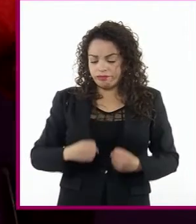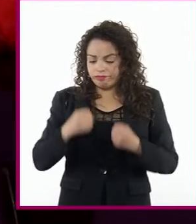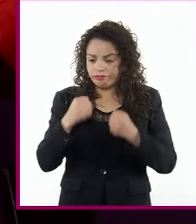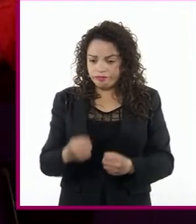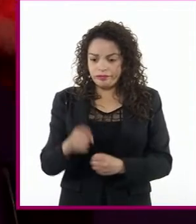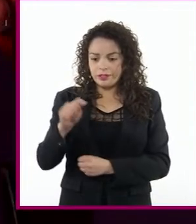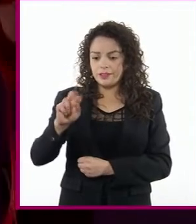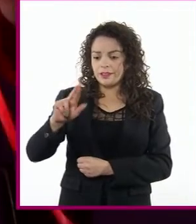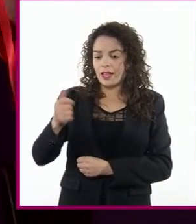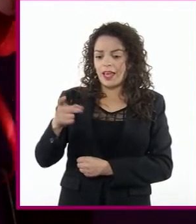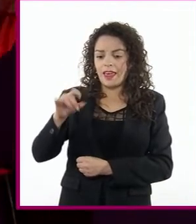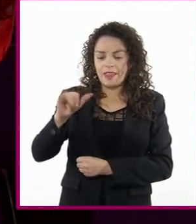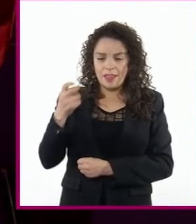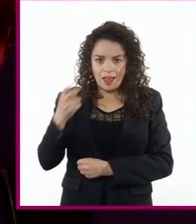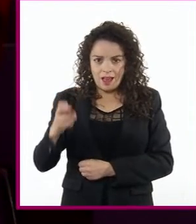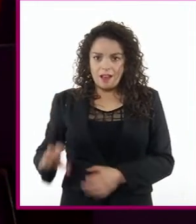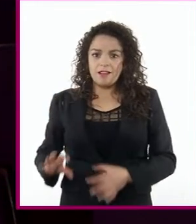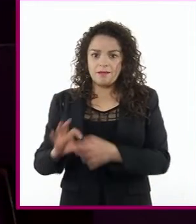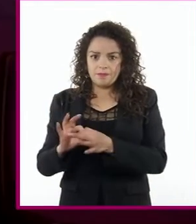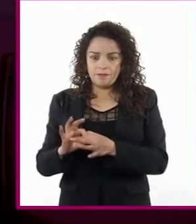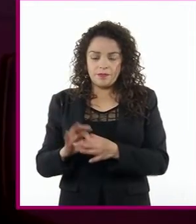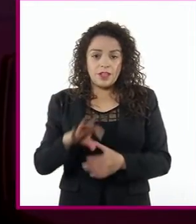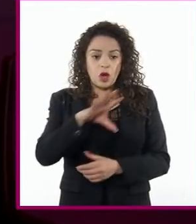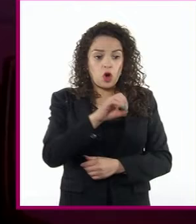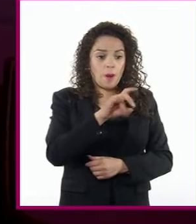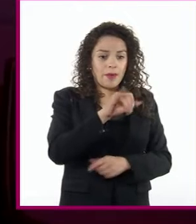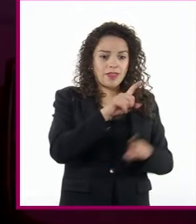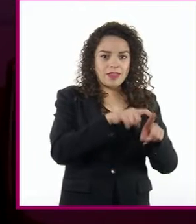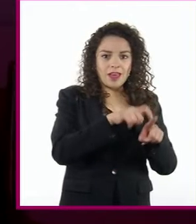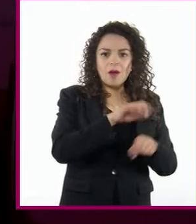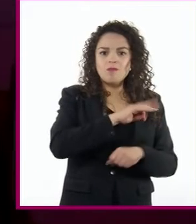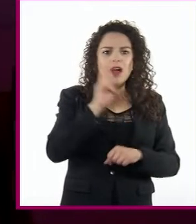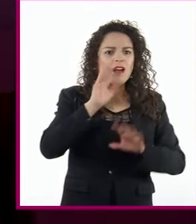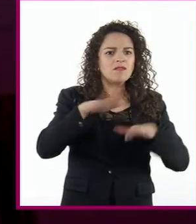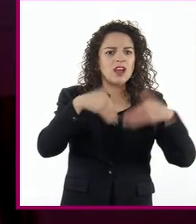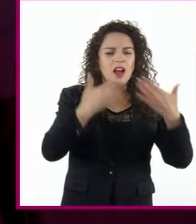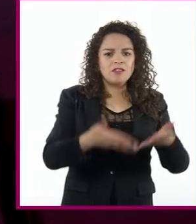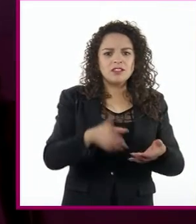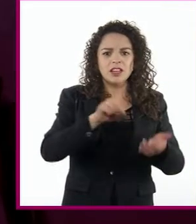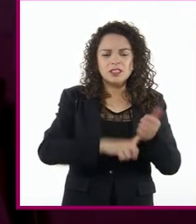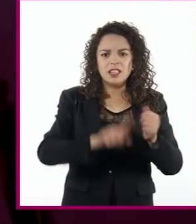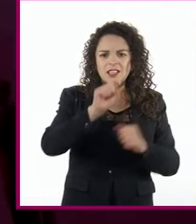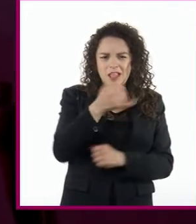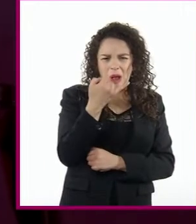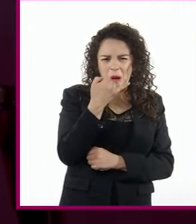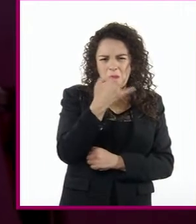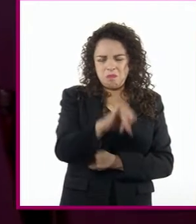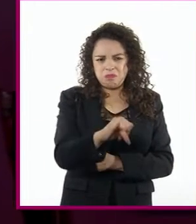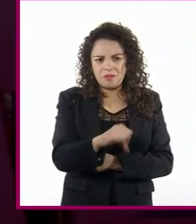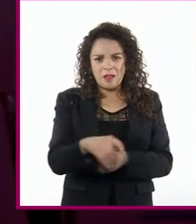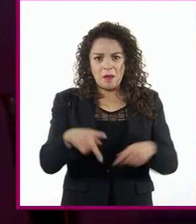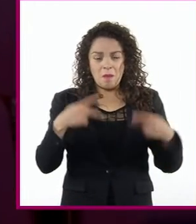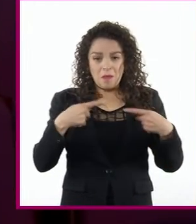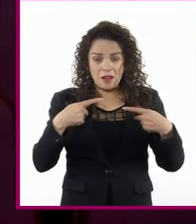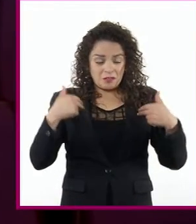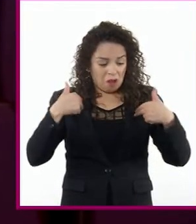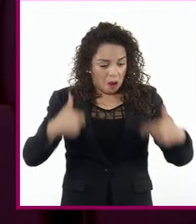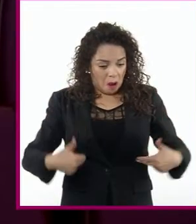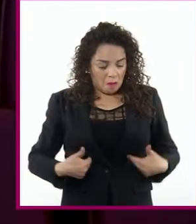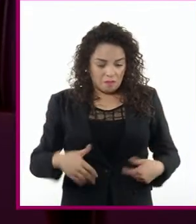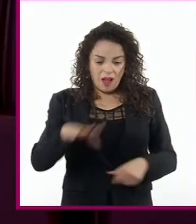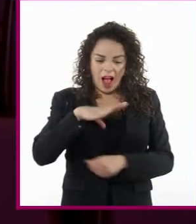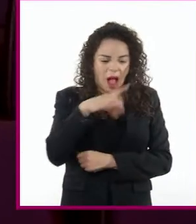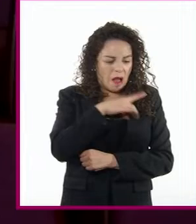comedia, esta visión se obtiene desde afuera. Se ridiculiza la fragilidad humana, los miedos, hasta el tamaño